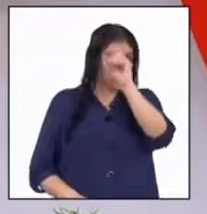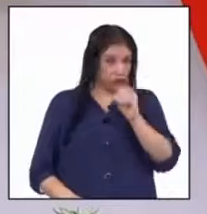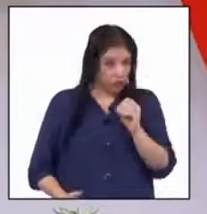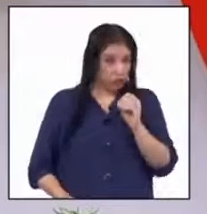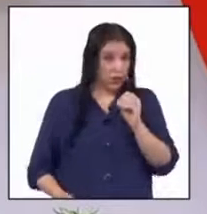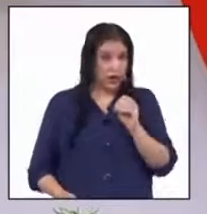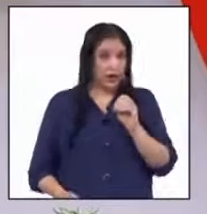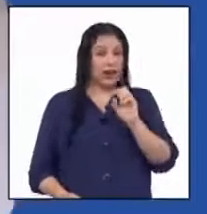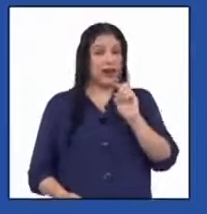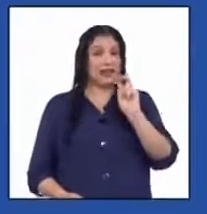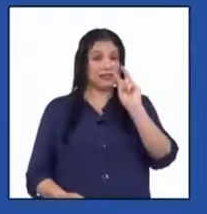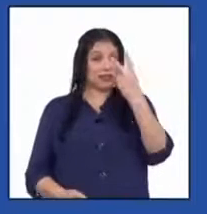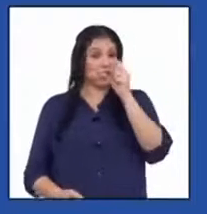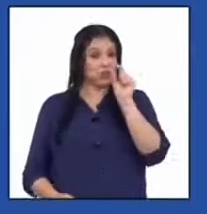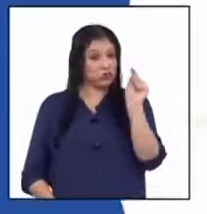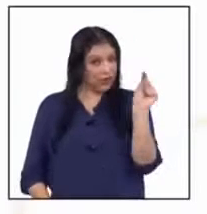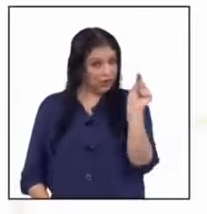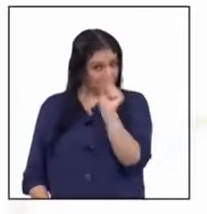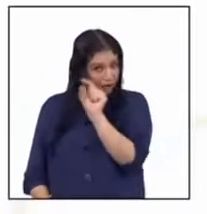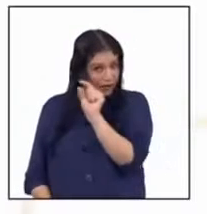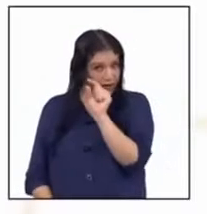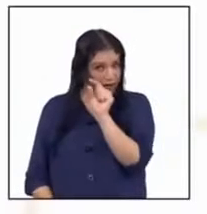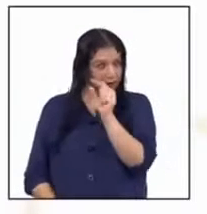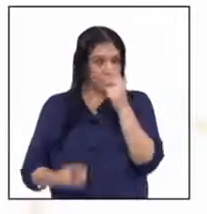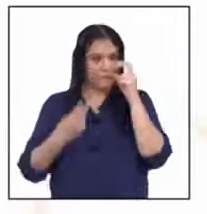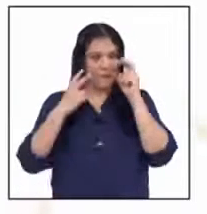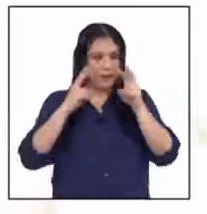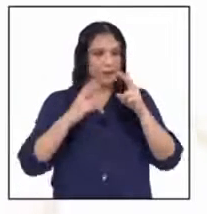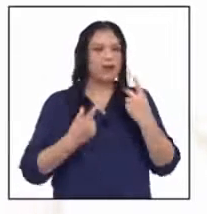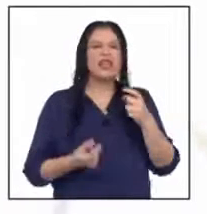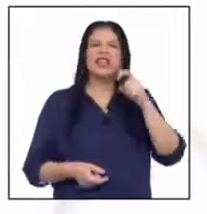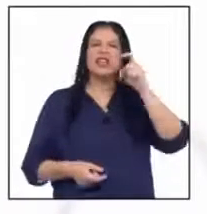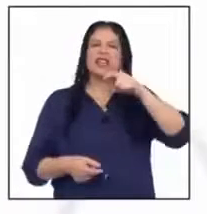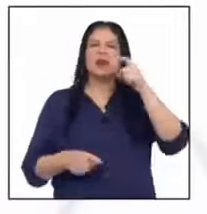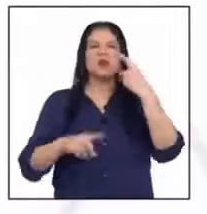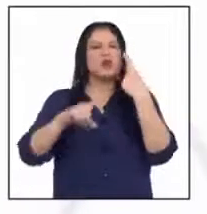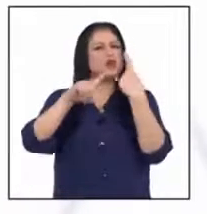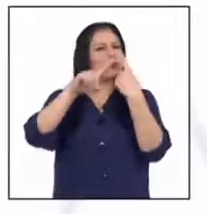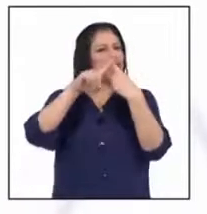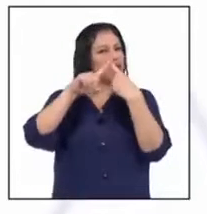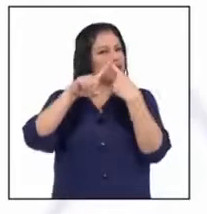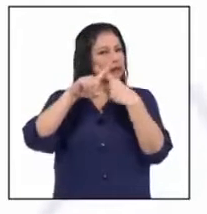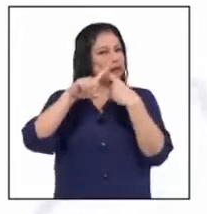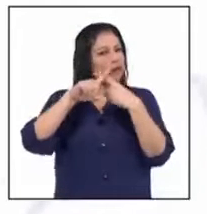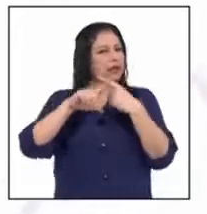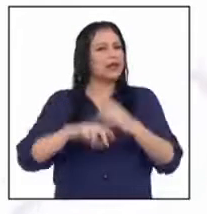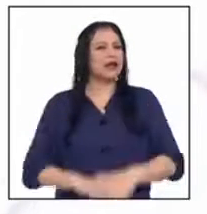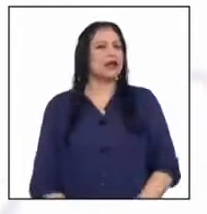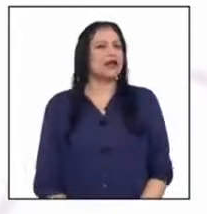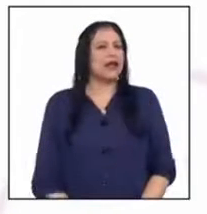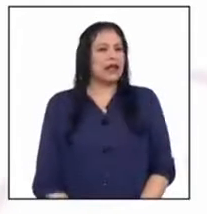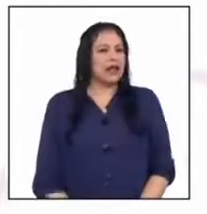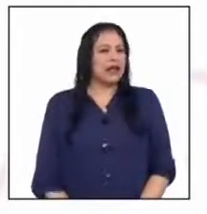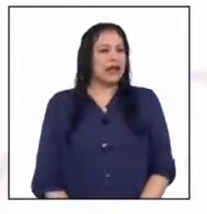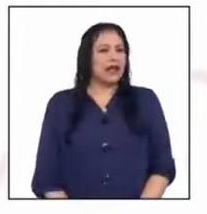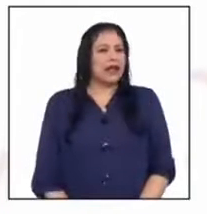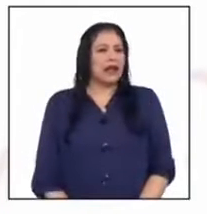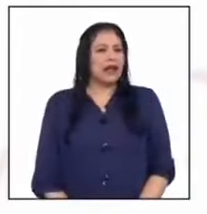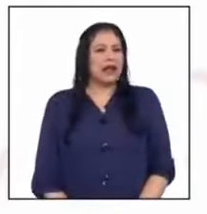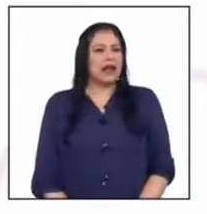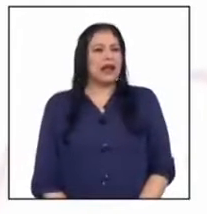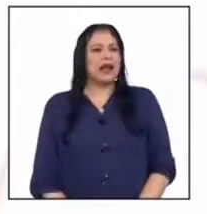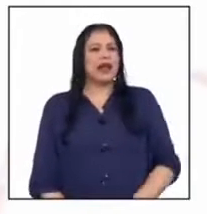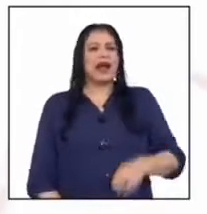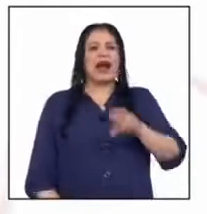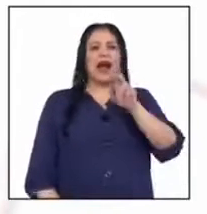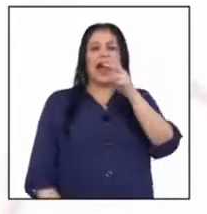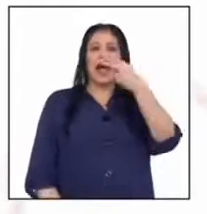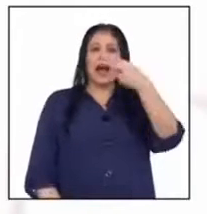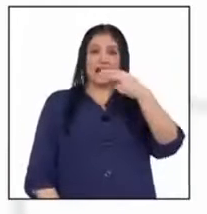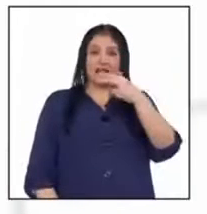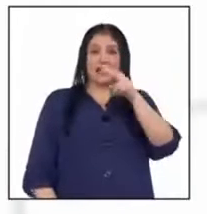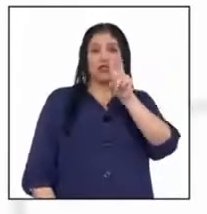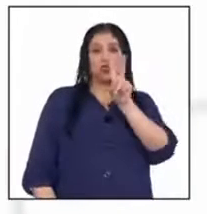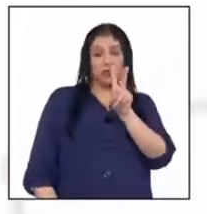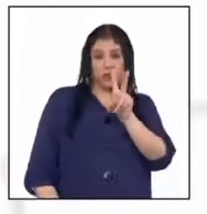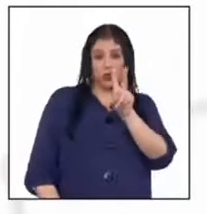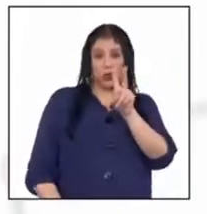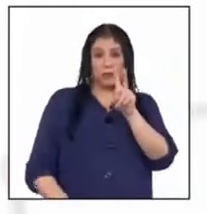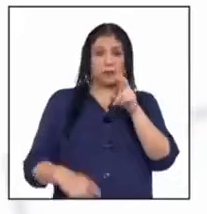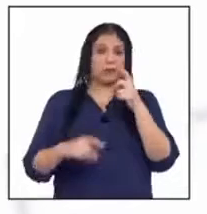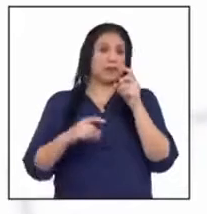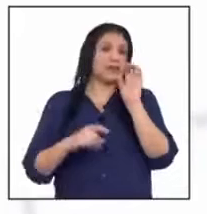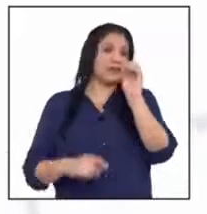la segunda fila de datos, debemos multiplicar la frecuencia relativa h sub 2, cuyo valor es 0,2 por